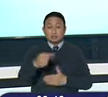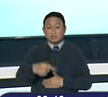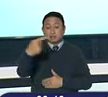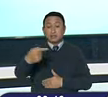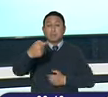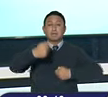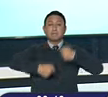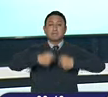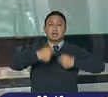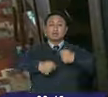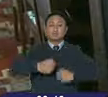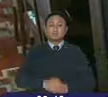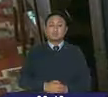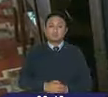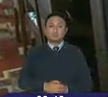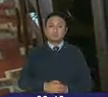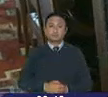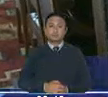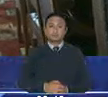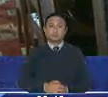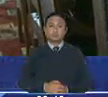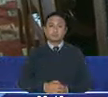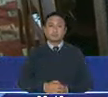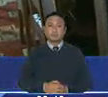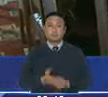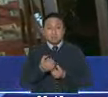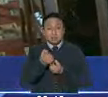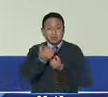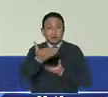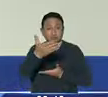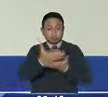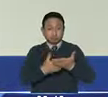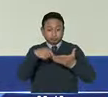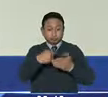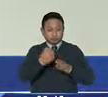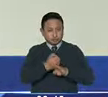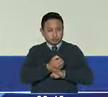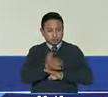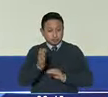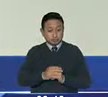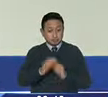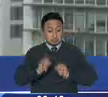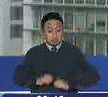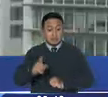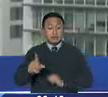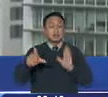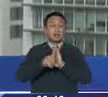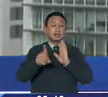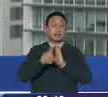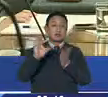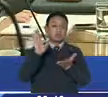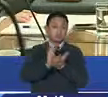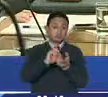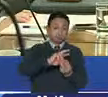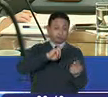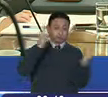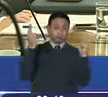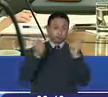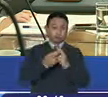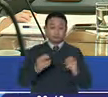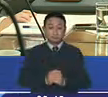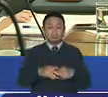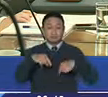año. Elaborar un informe con recomendaciones para, de ser el caso, reformar la Ley de Seguridad Social es el objetivo de